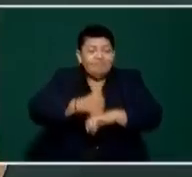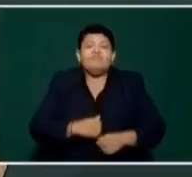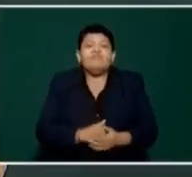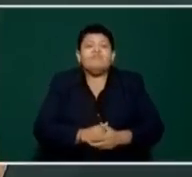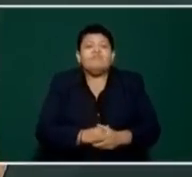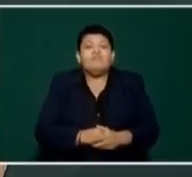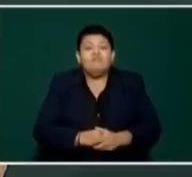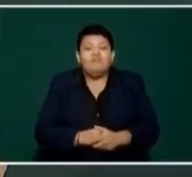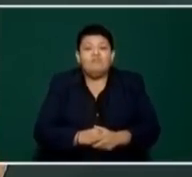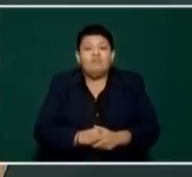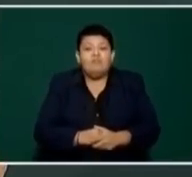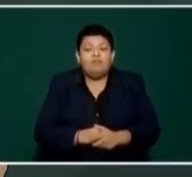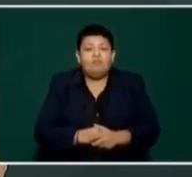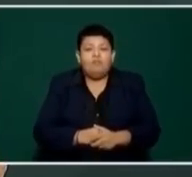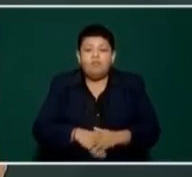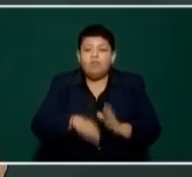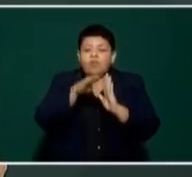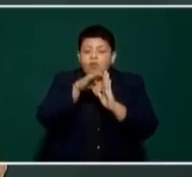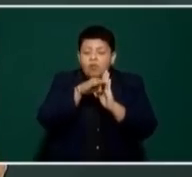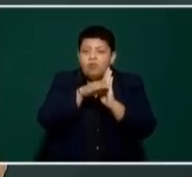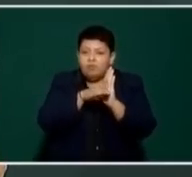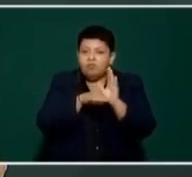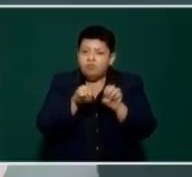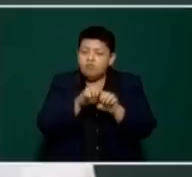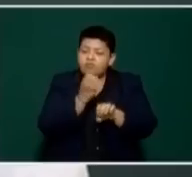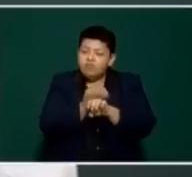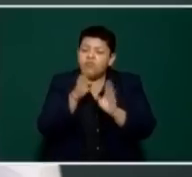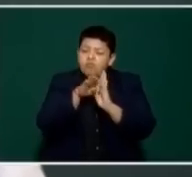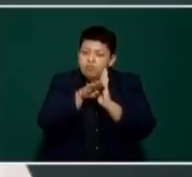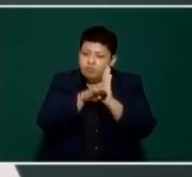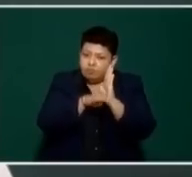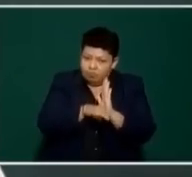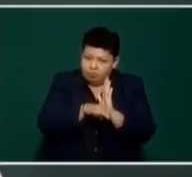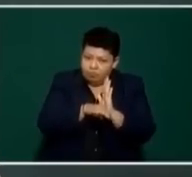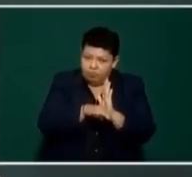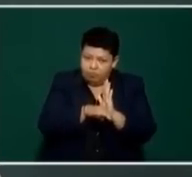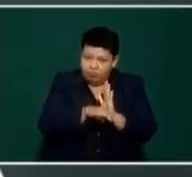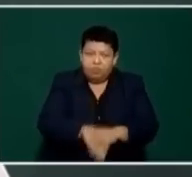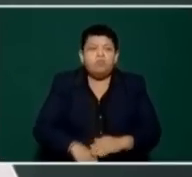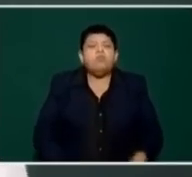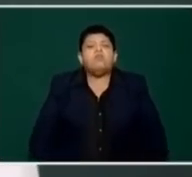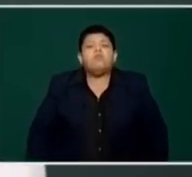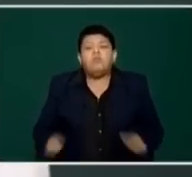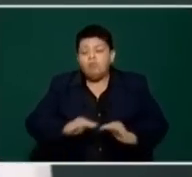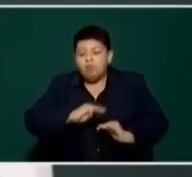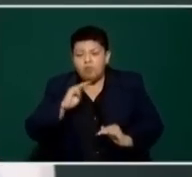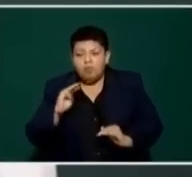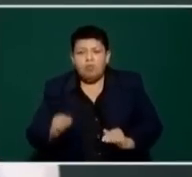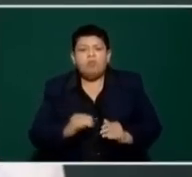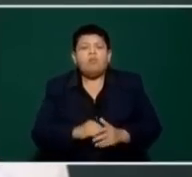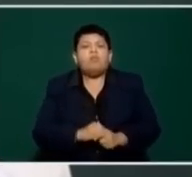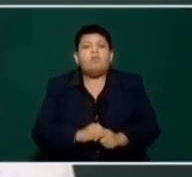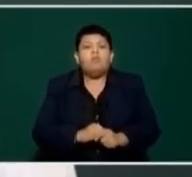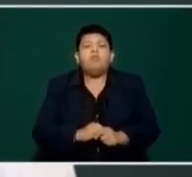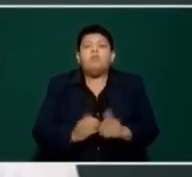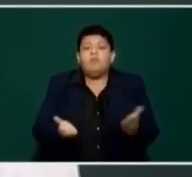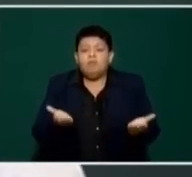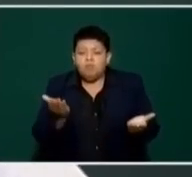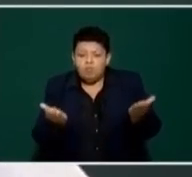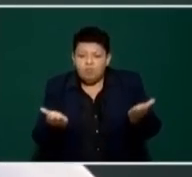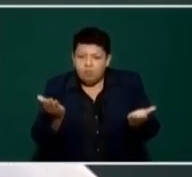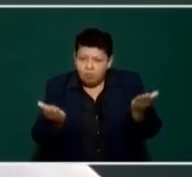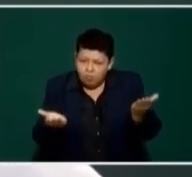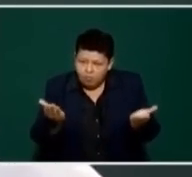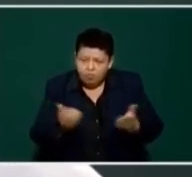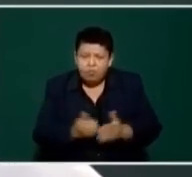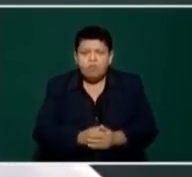más disminuyó en estos índices delictivos y que nos permite mantener ahora,